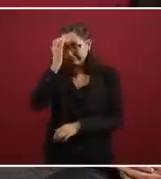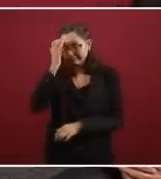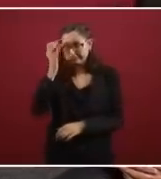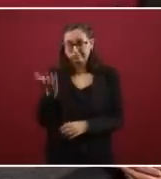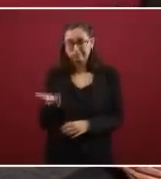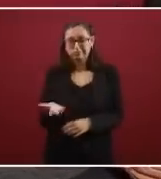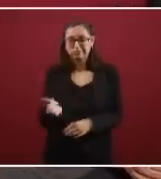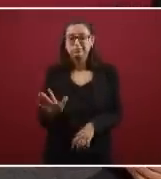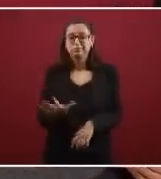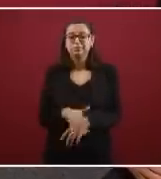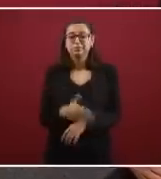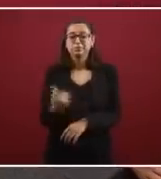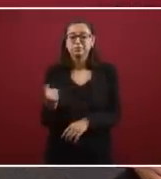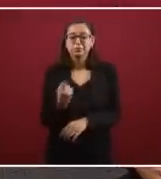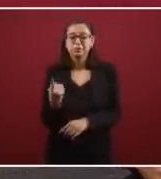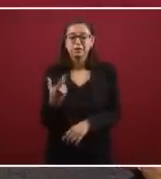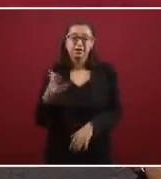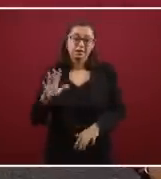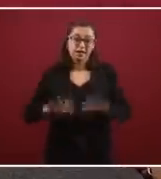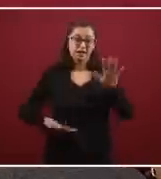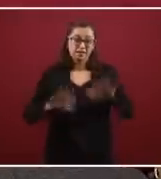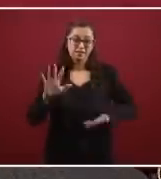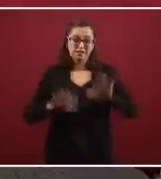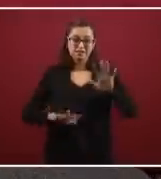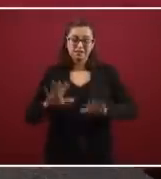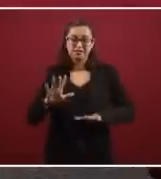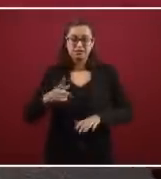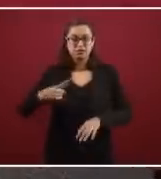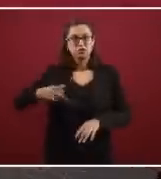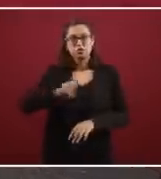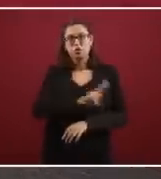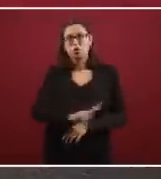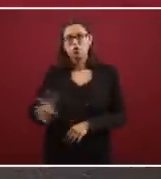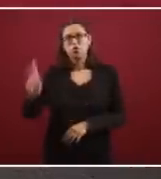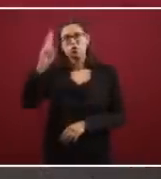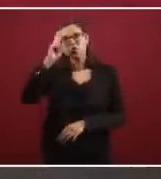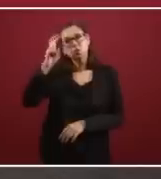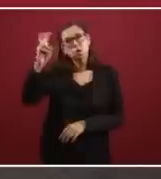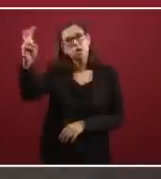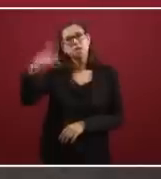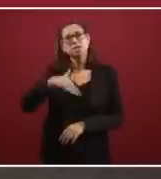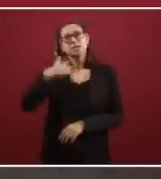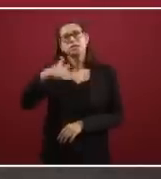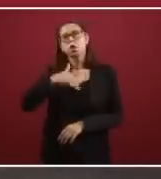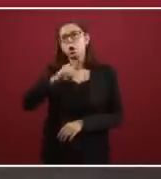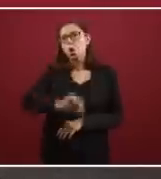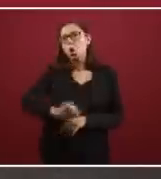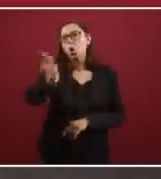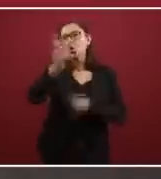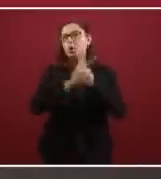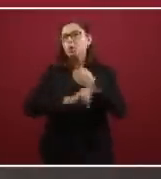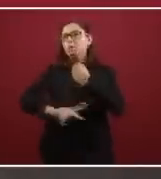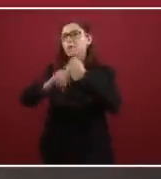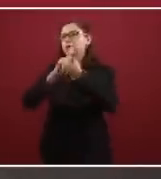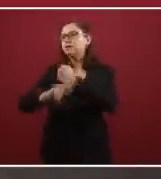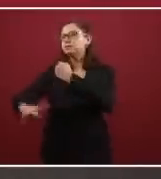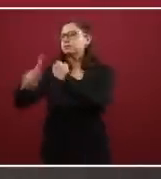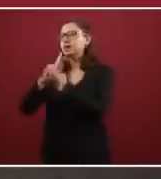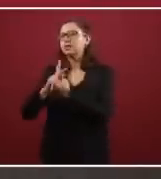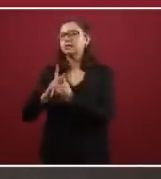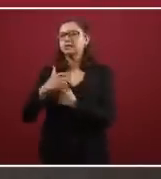porque a veces la aspiración es conocer los países del